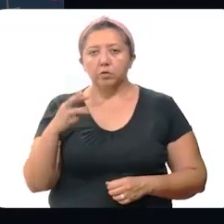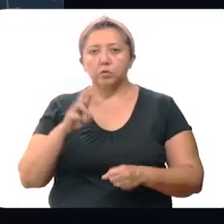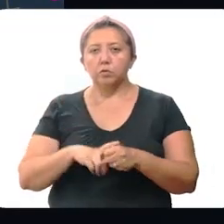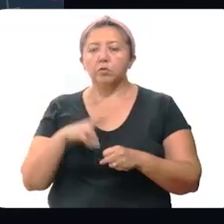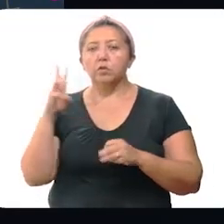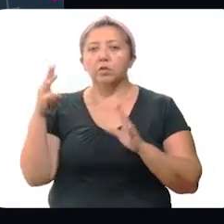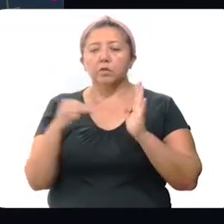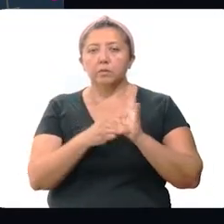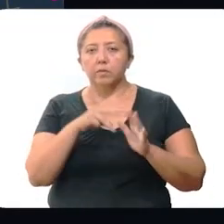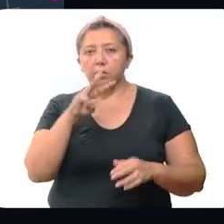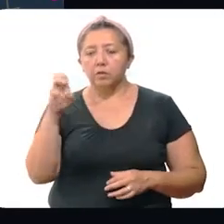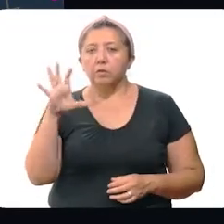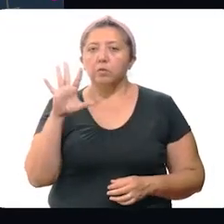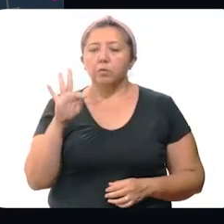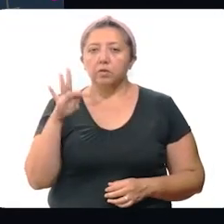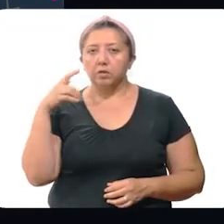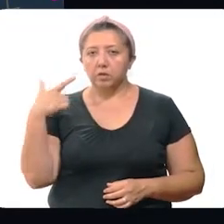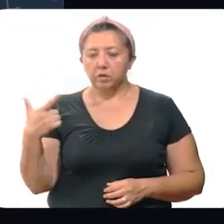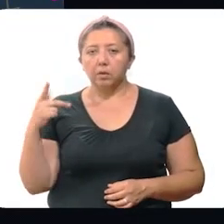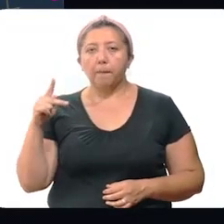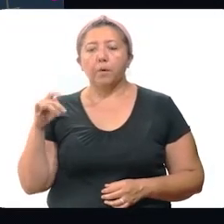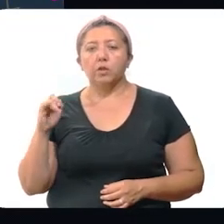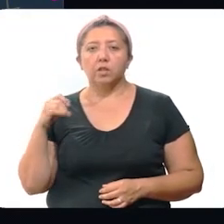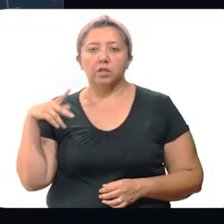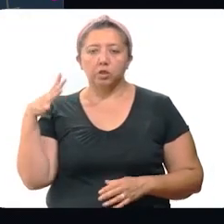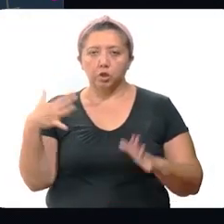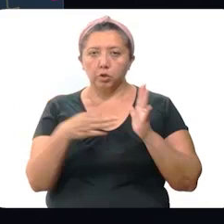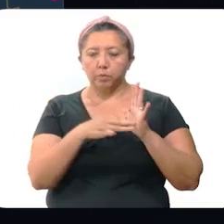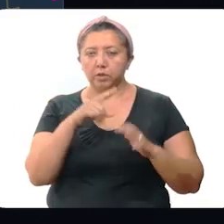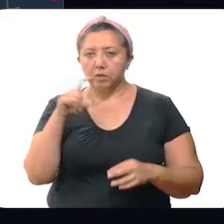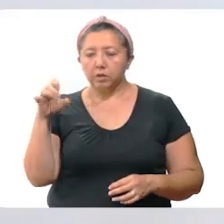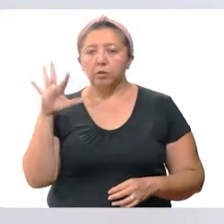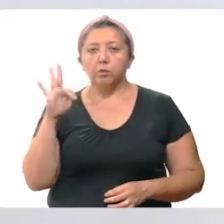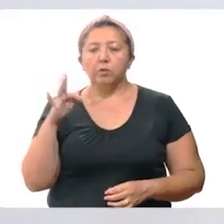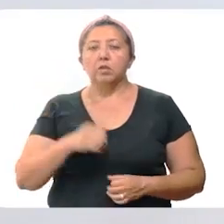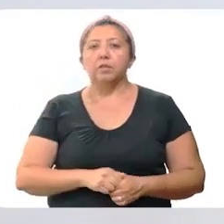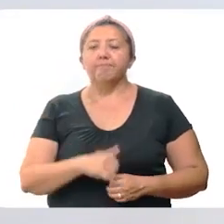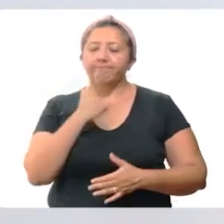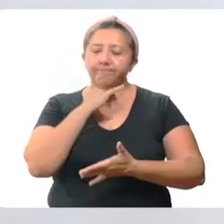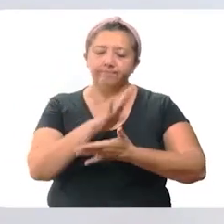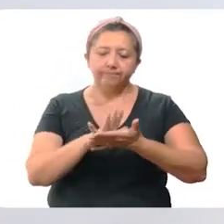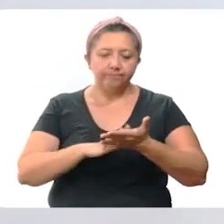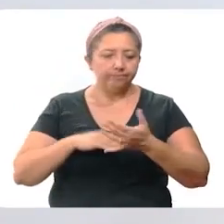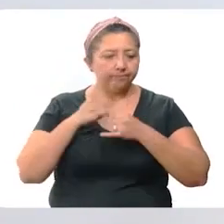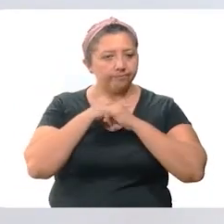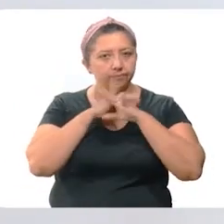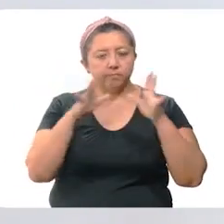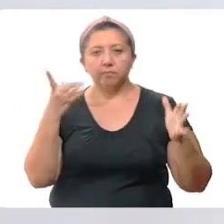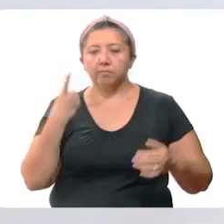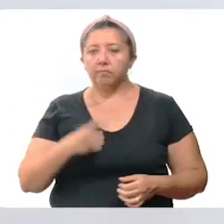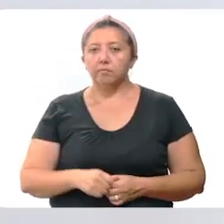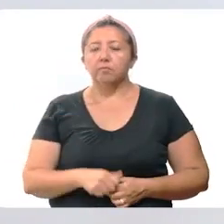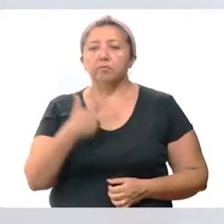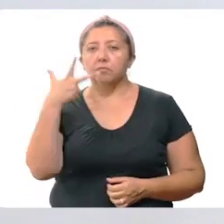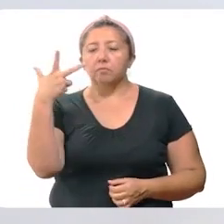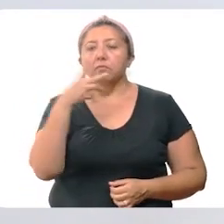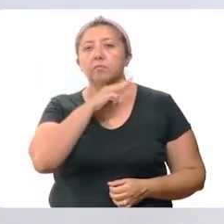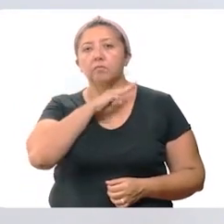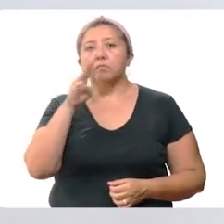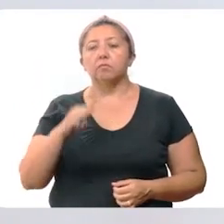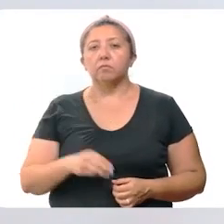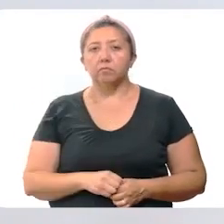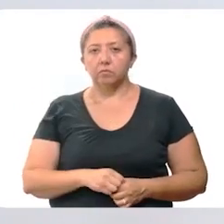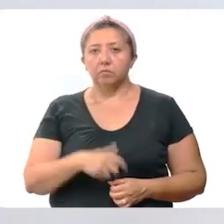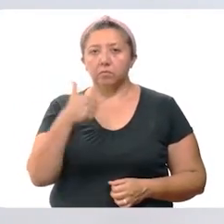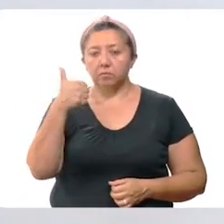sur 3.347 y en la zona poniente 5.140. Lamentablemente en este parte médico informamos de 8 fallecimientos.